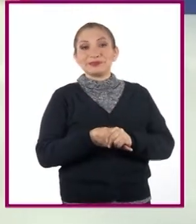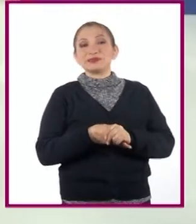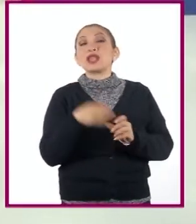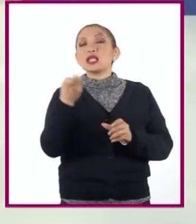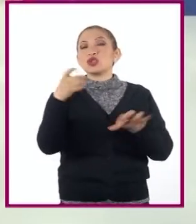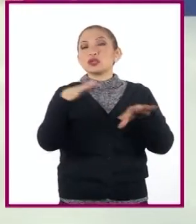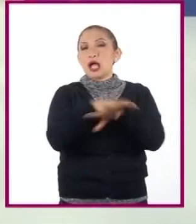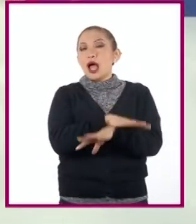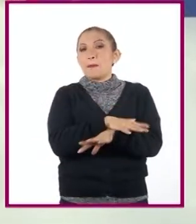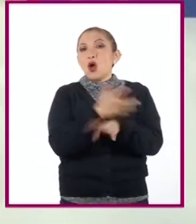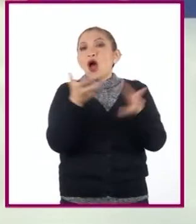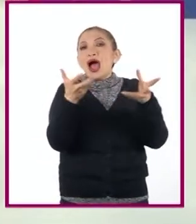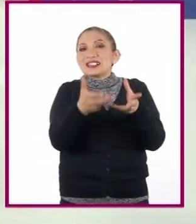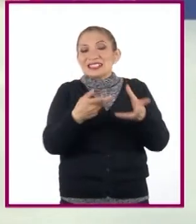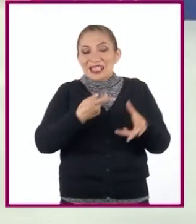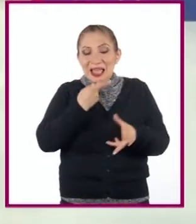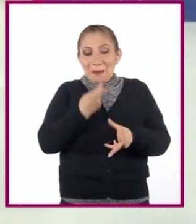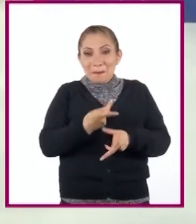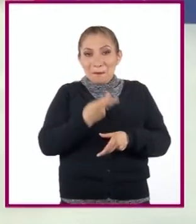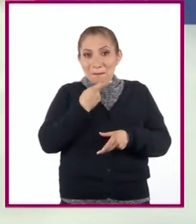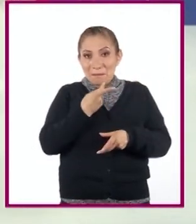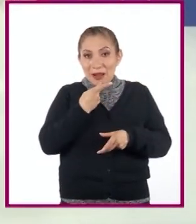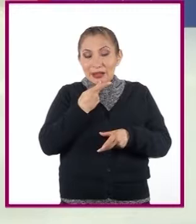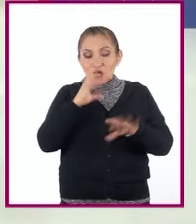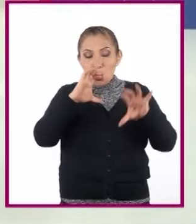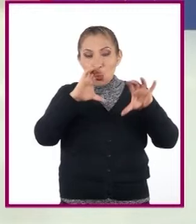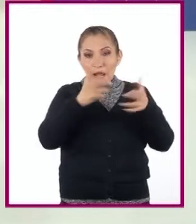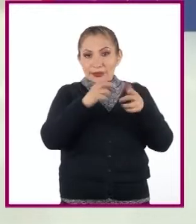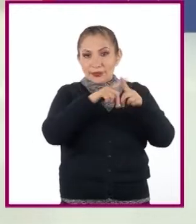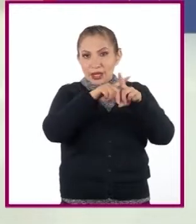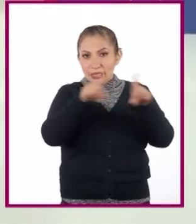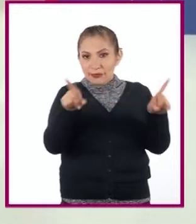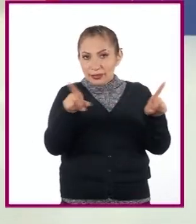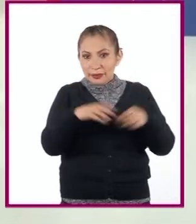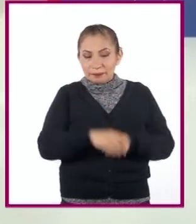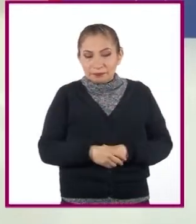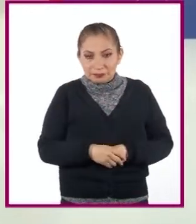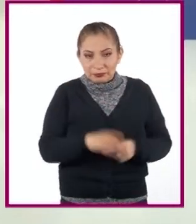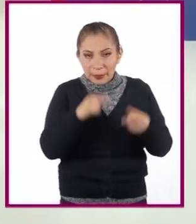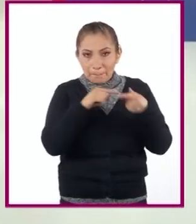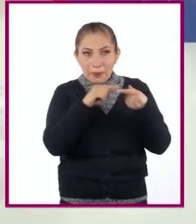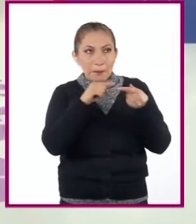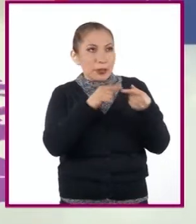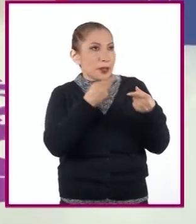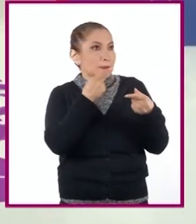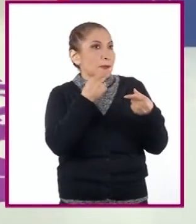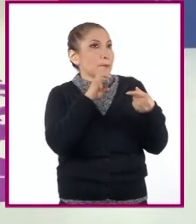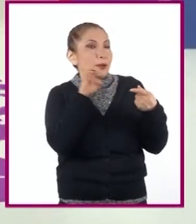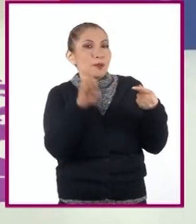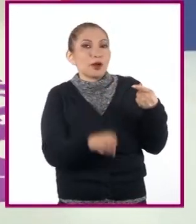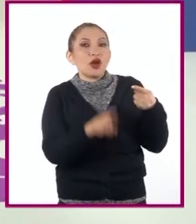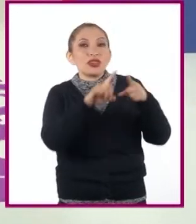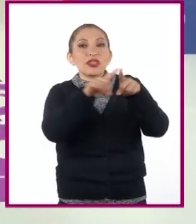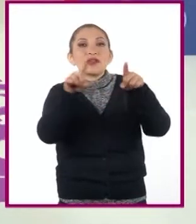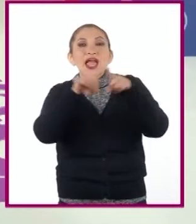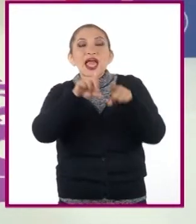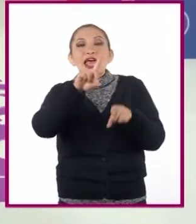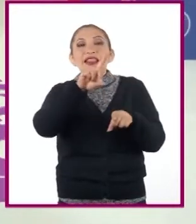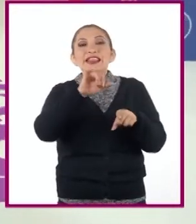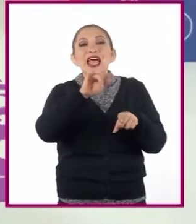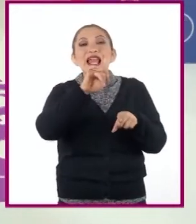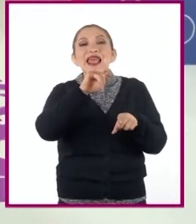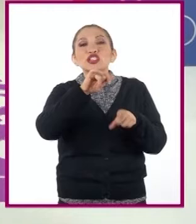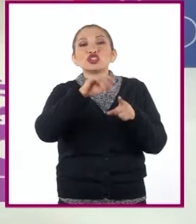Estos cambios que sufre nuestra habla tienen una clasificación distinta. La primera puede referirse a las variantes dialectales